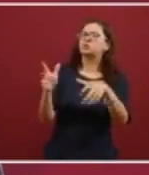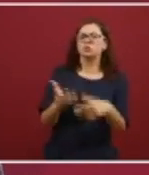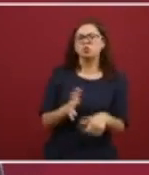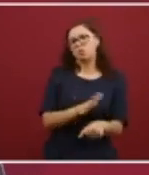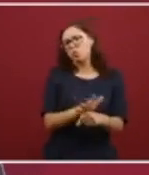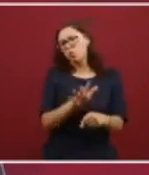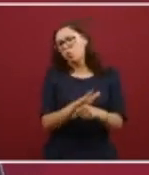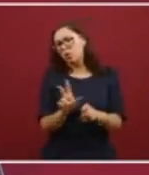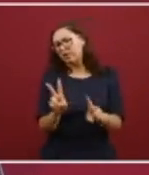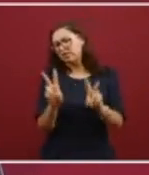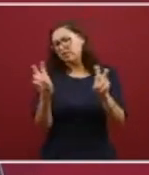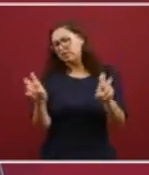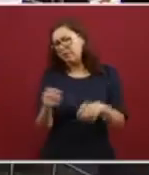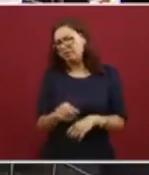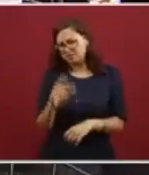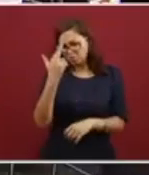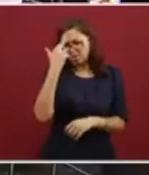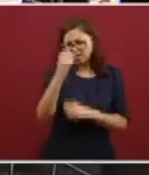Del